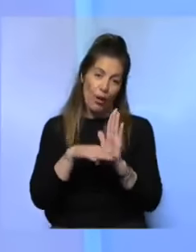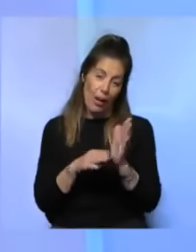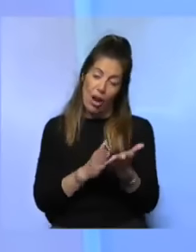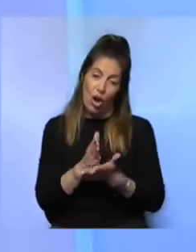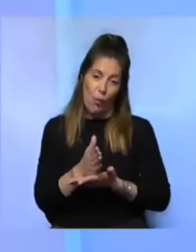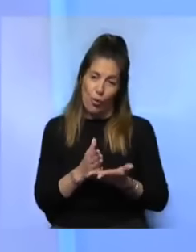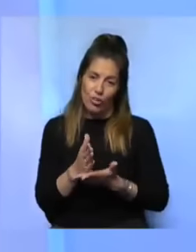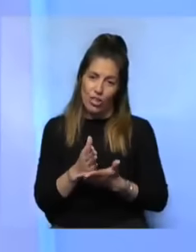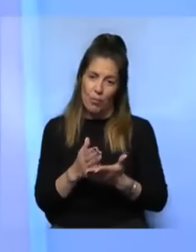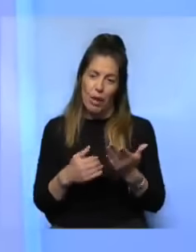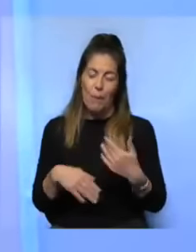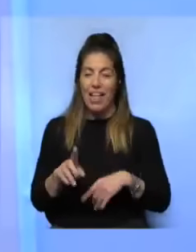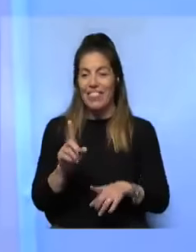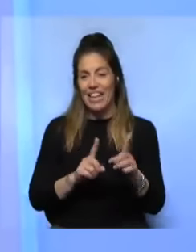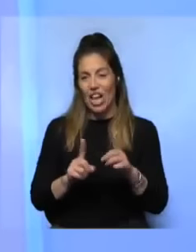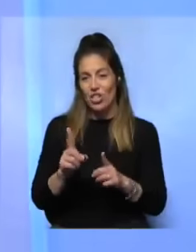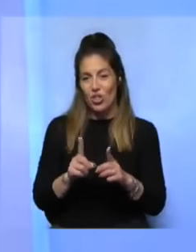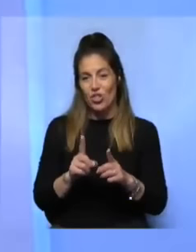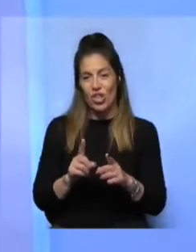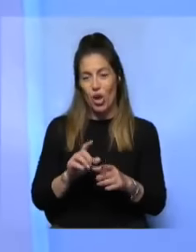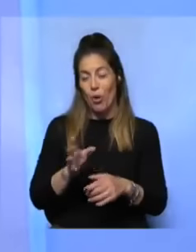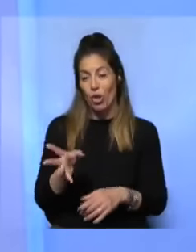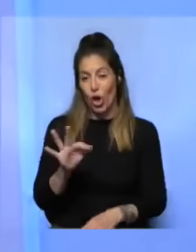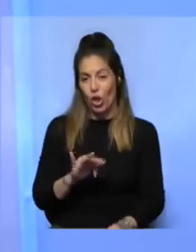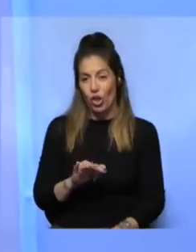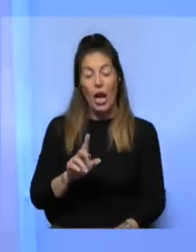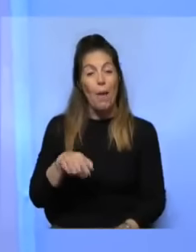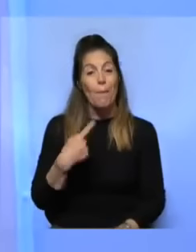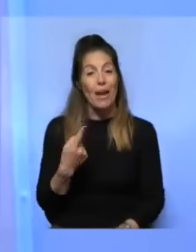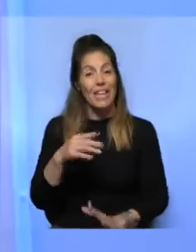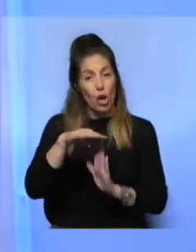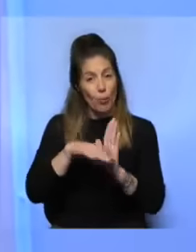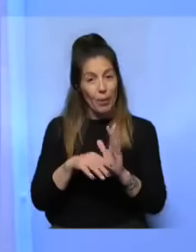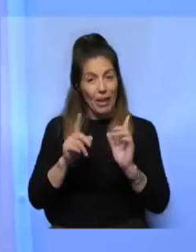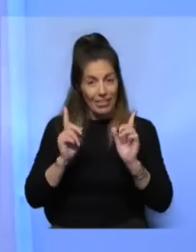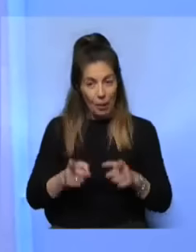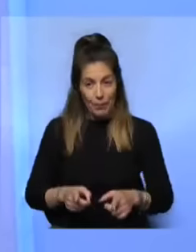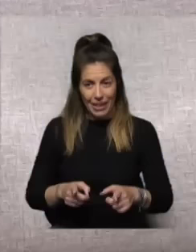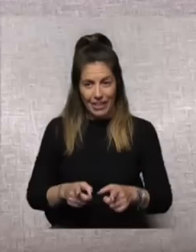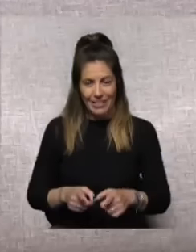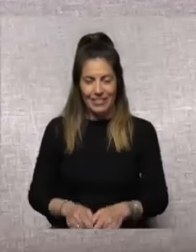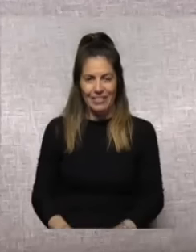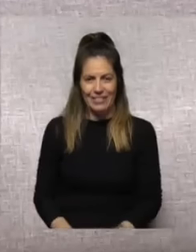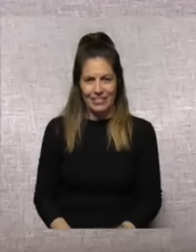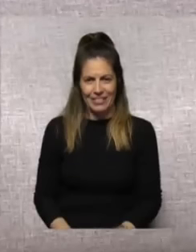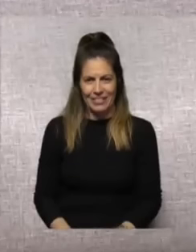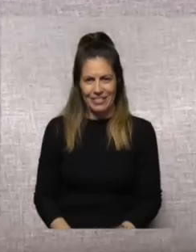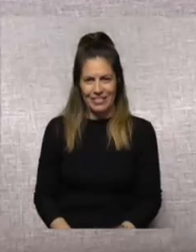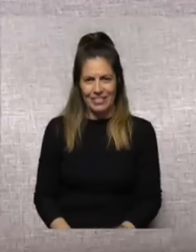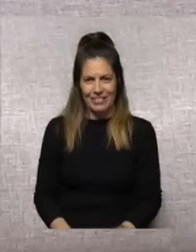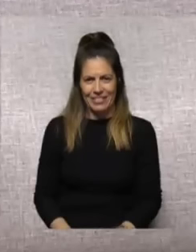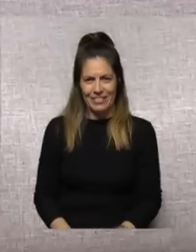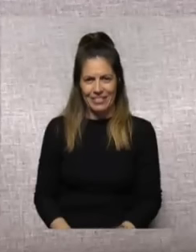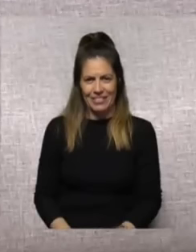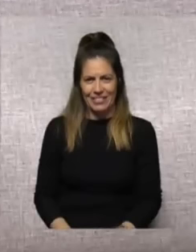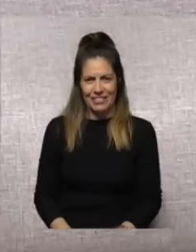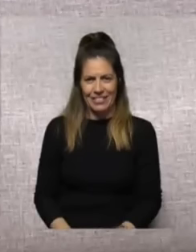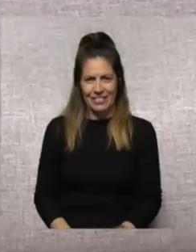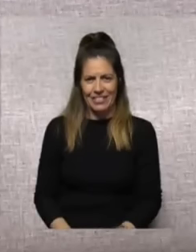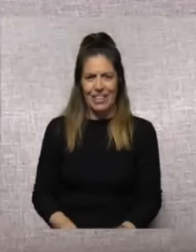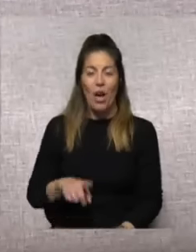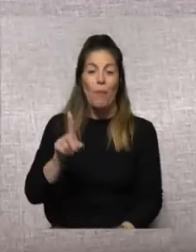debe ser más de las 11, como todos los días. Pero mañana tenemos un programa también. Me pongo cholula. Sí. Ponete. Me pongo cholula porque viene